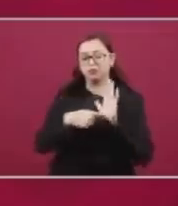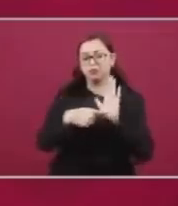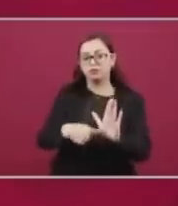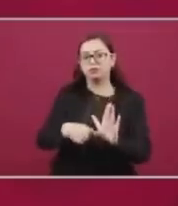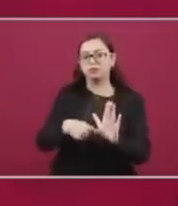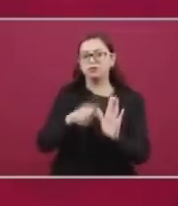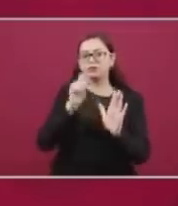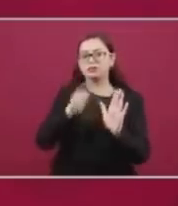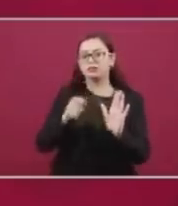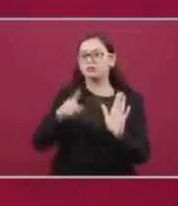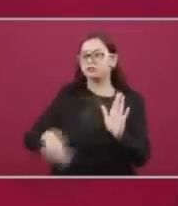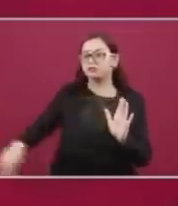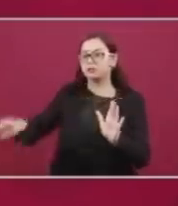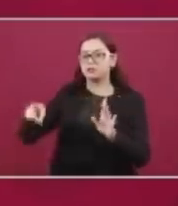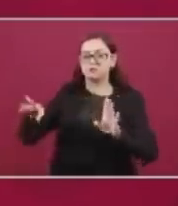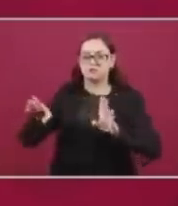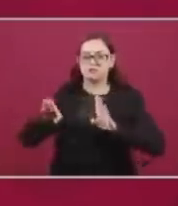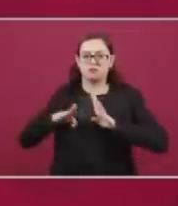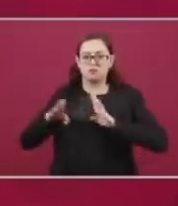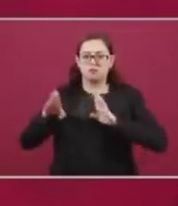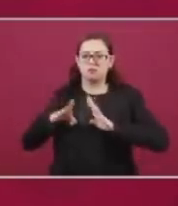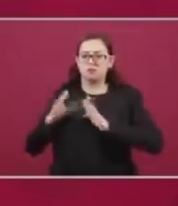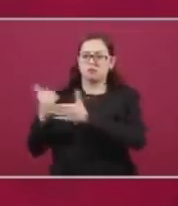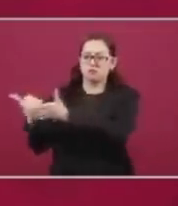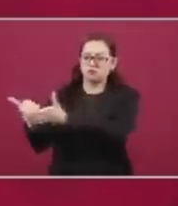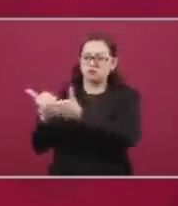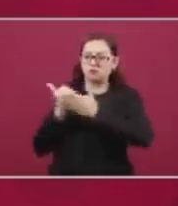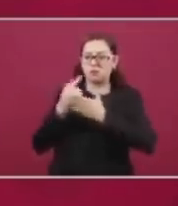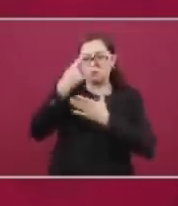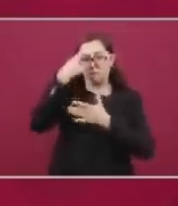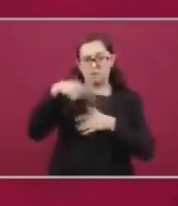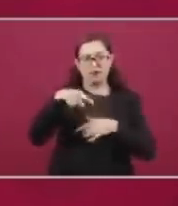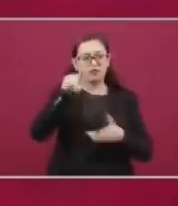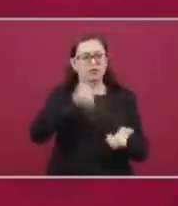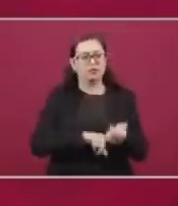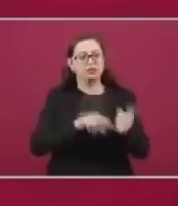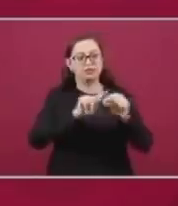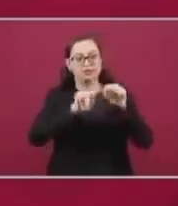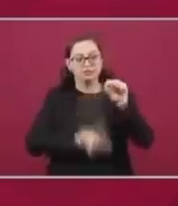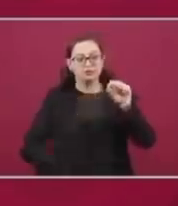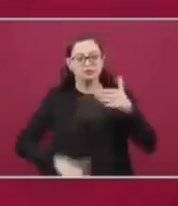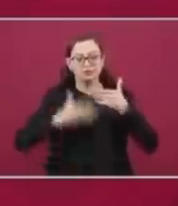nos ayuden en labores de seguridad pública.